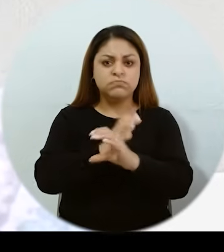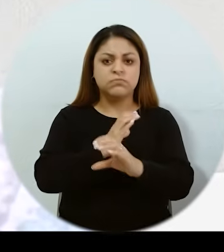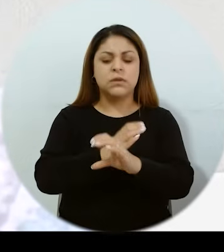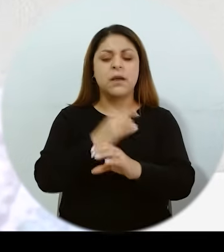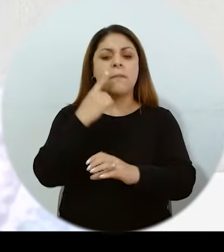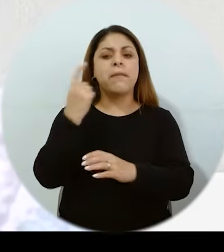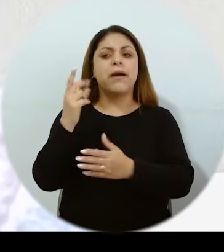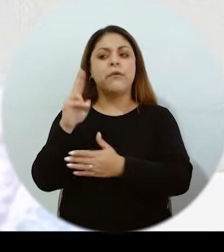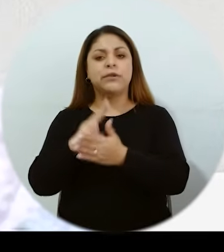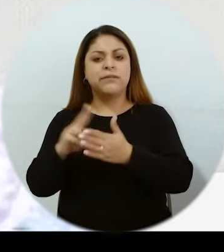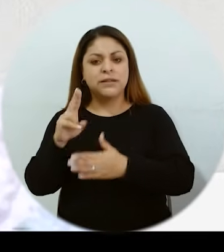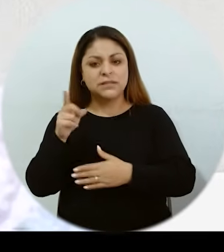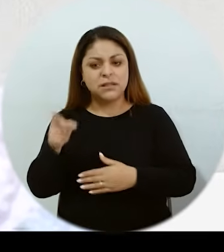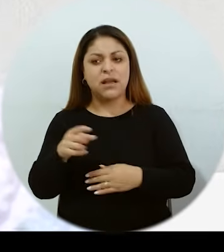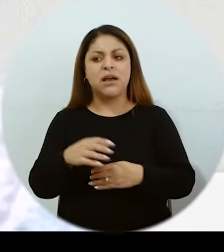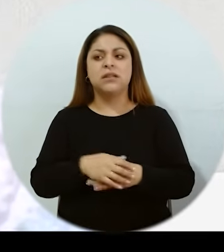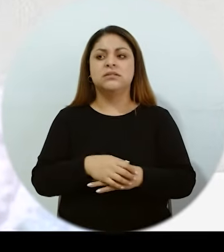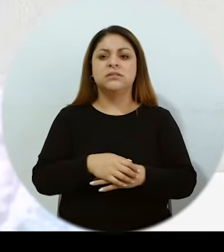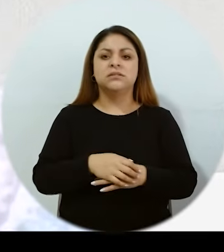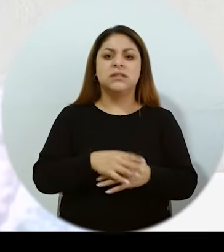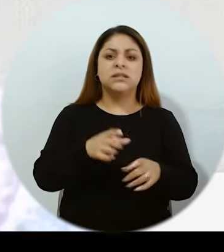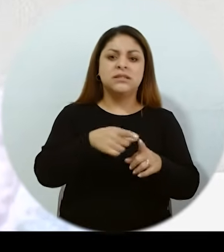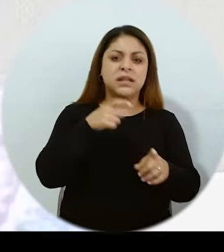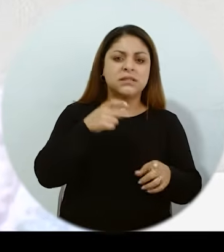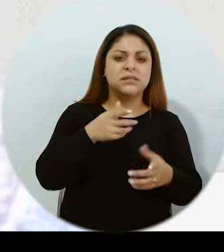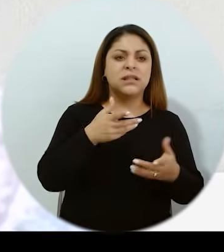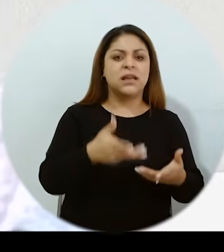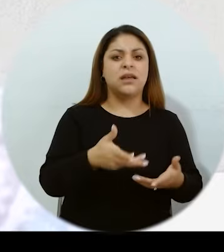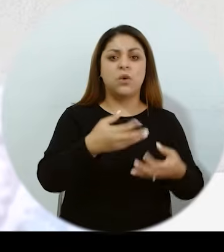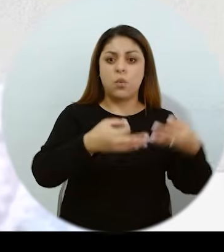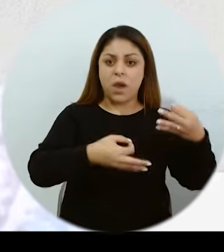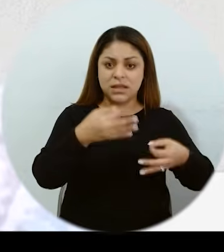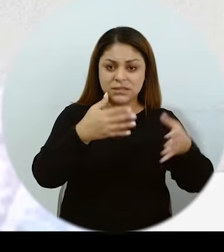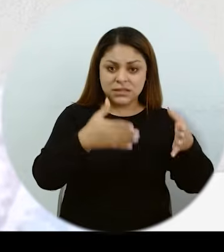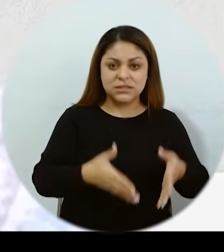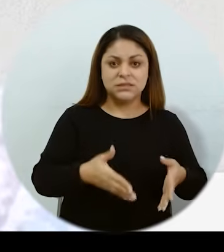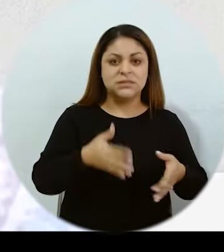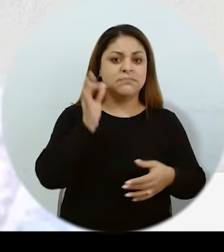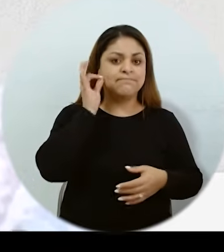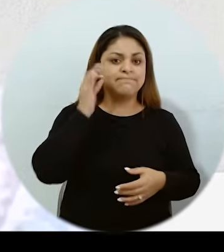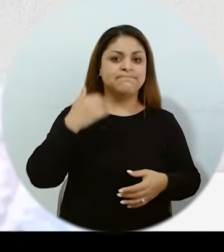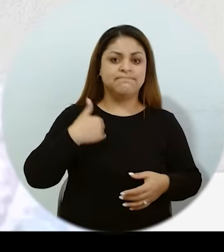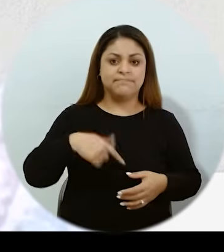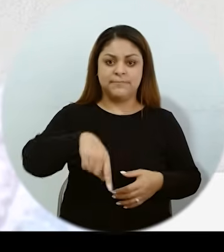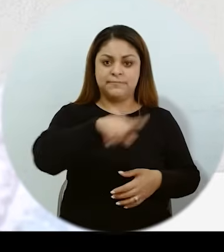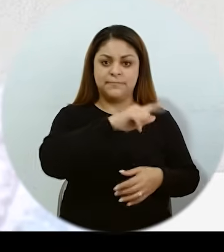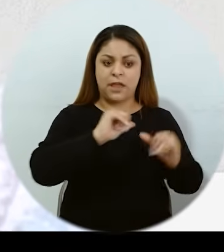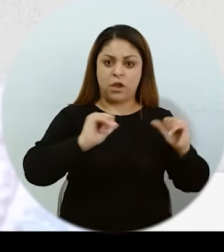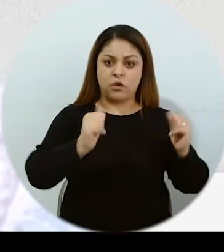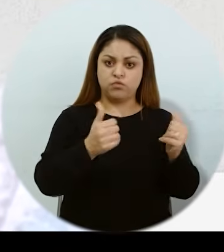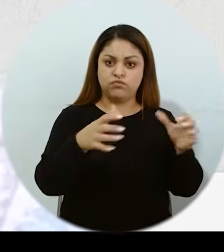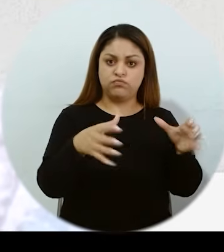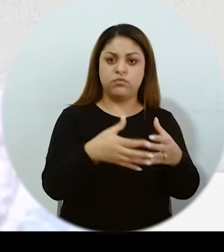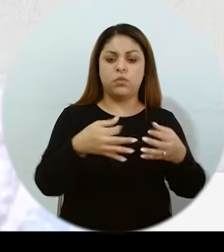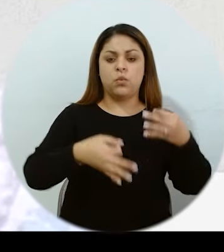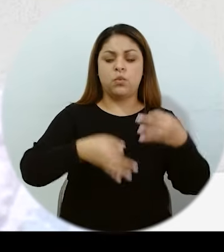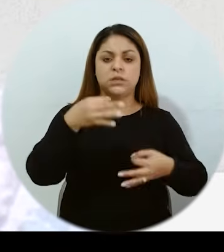la academia, desde los mismos jueces y juezas en el asociacionismo